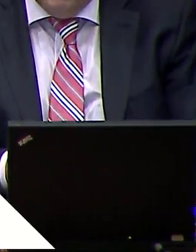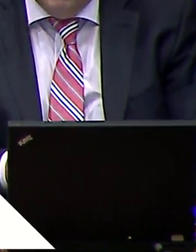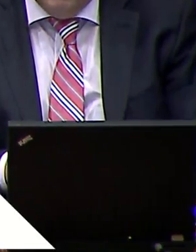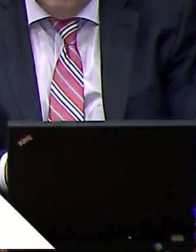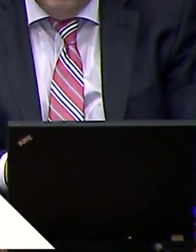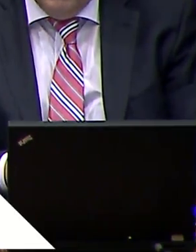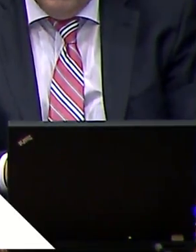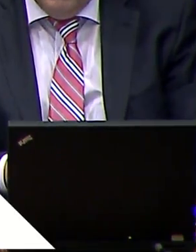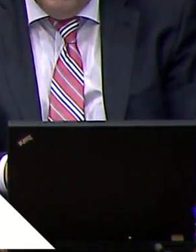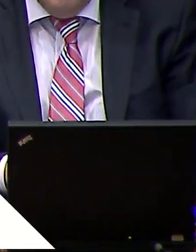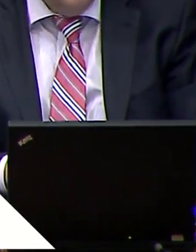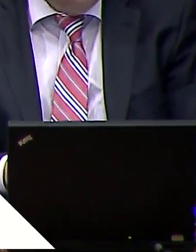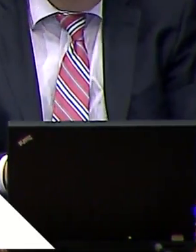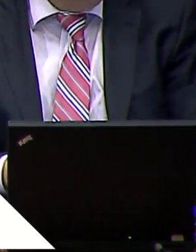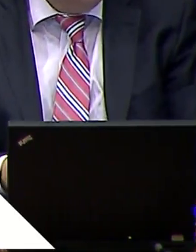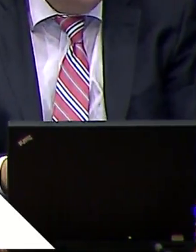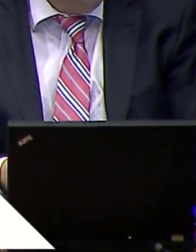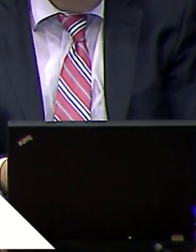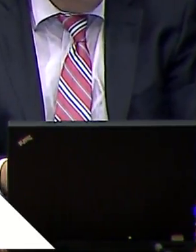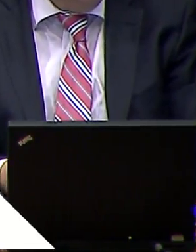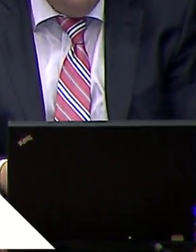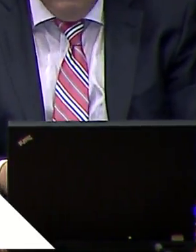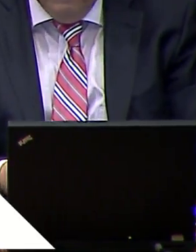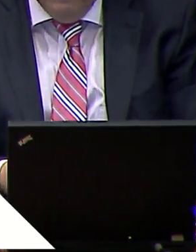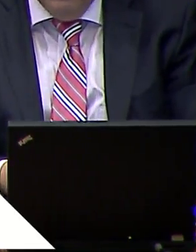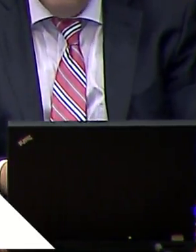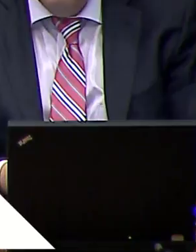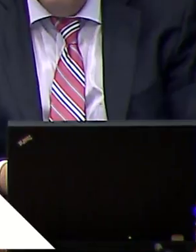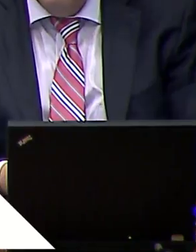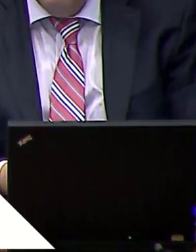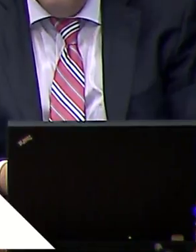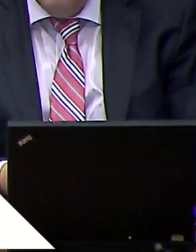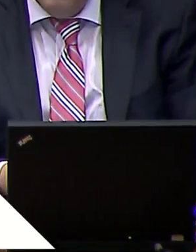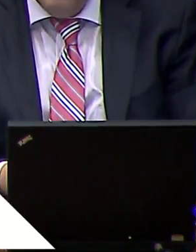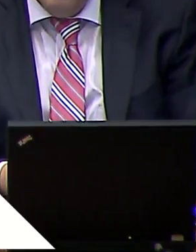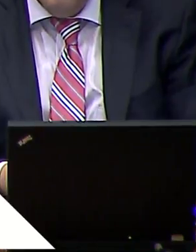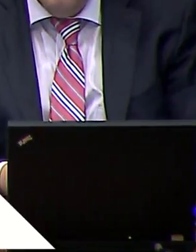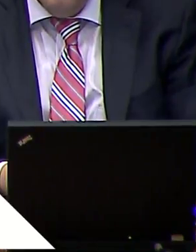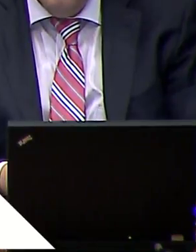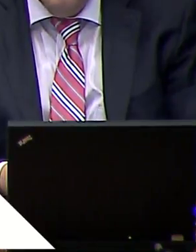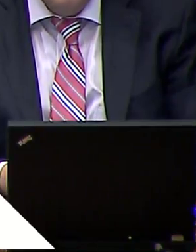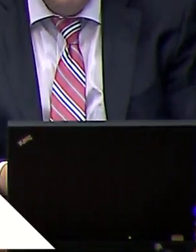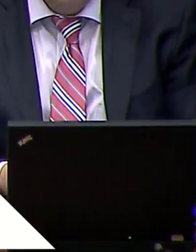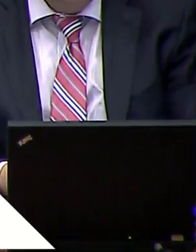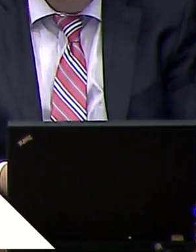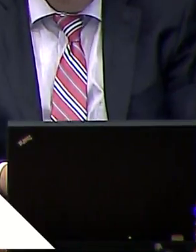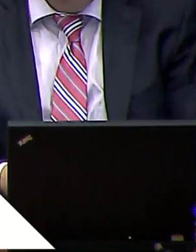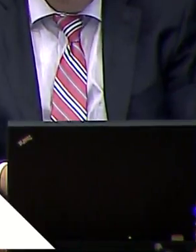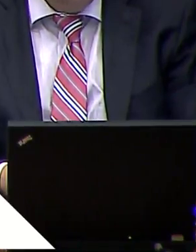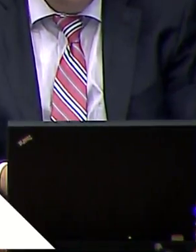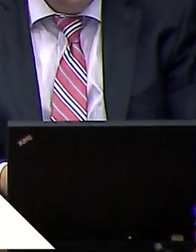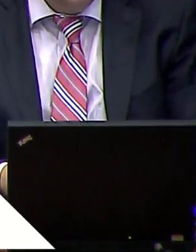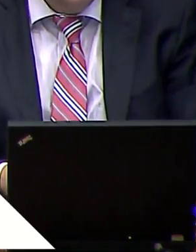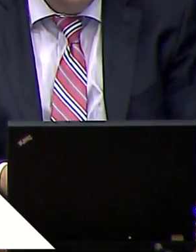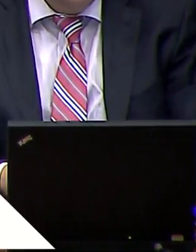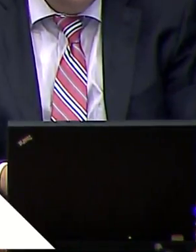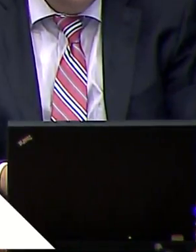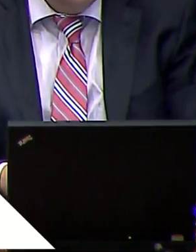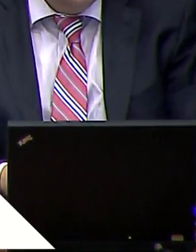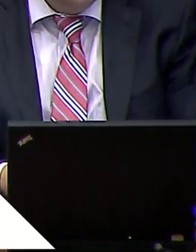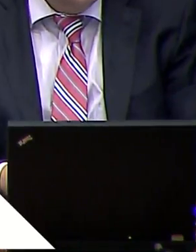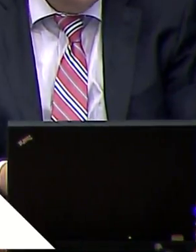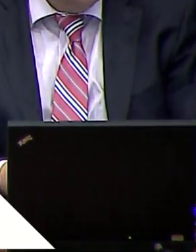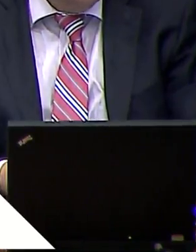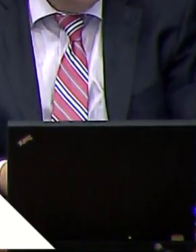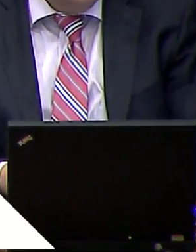por eso me veo en la obligación de hacerlo importante diferencia presidente importante diferencia por esa razón le digo